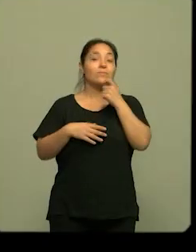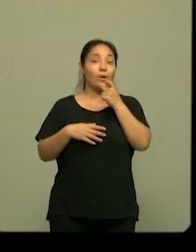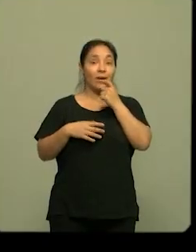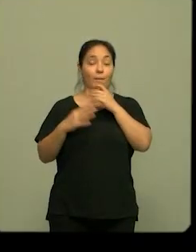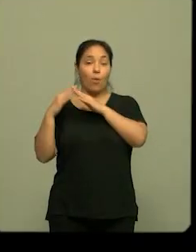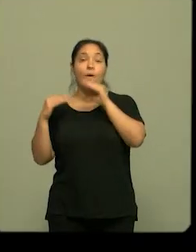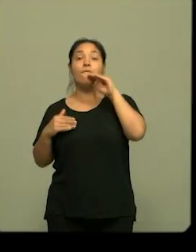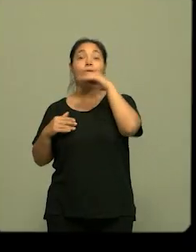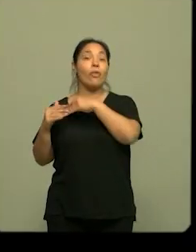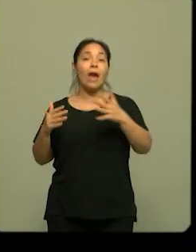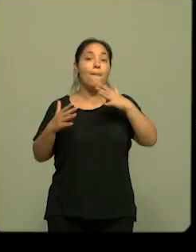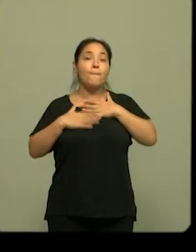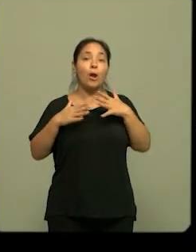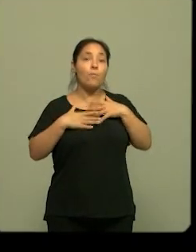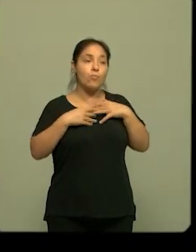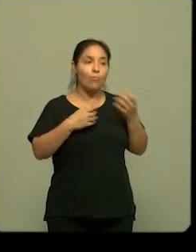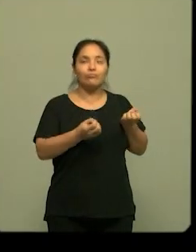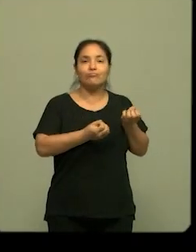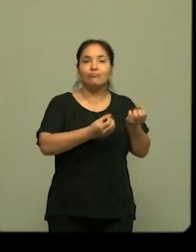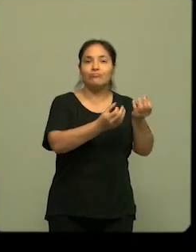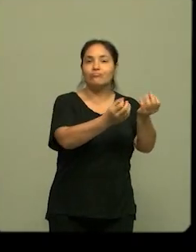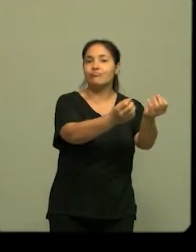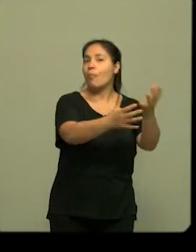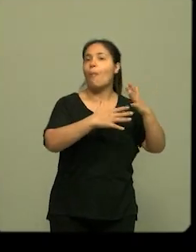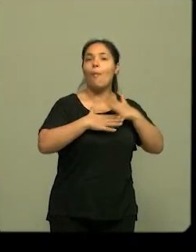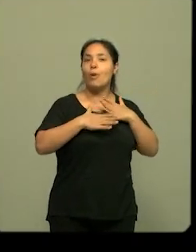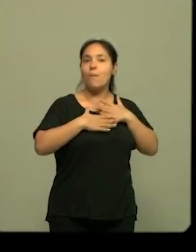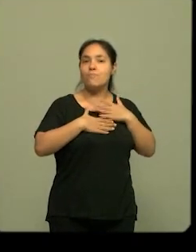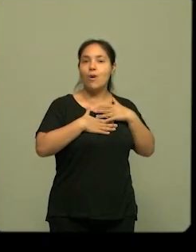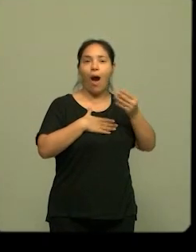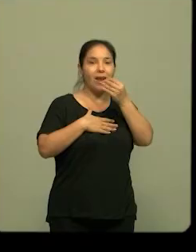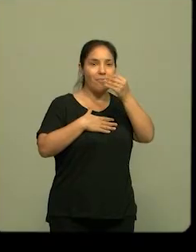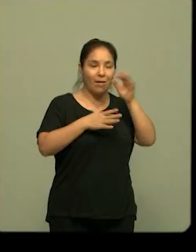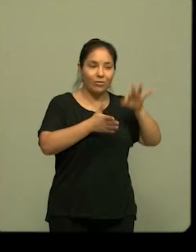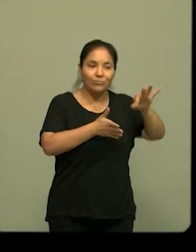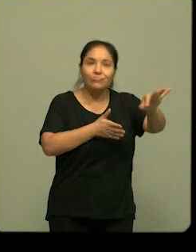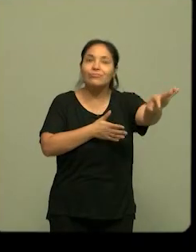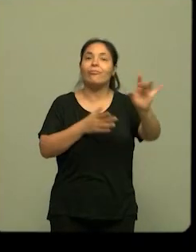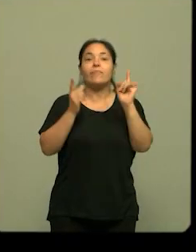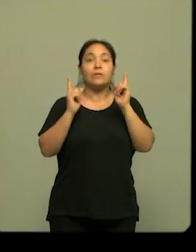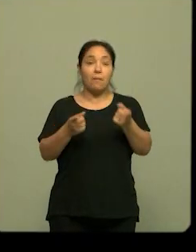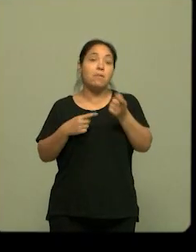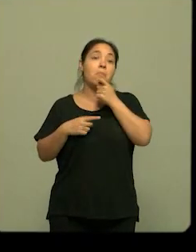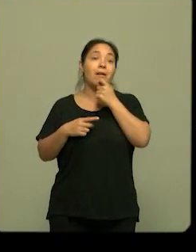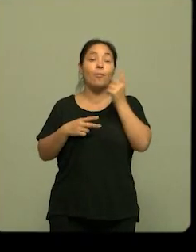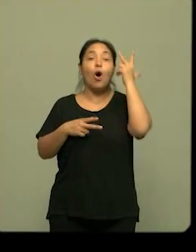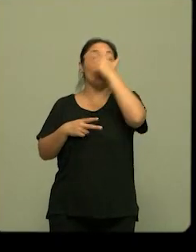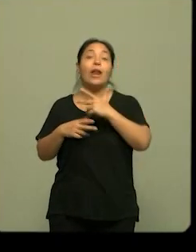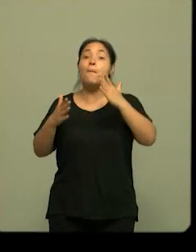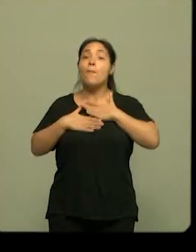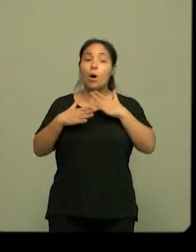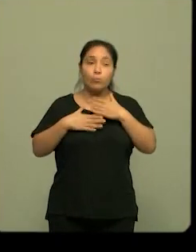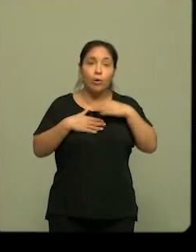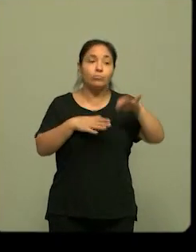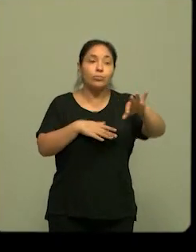huerta, o, por ejemplo, inclusive hay hoteles que tienen su propia huerta, o paneles solares, o que te miden la huella de carbono, la huella